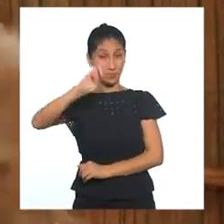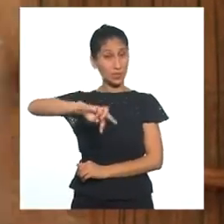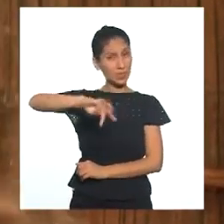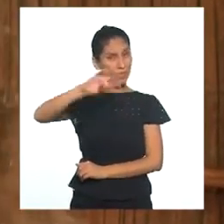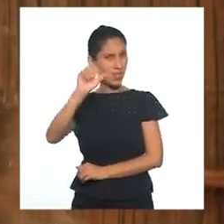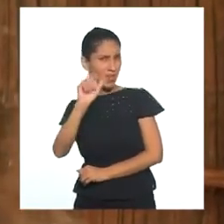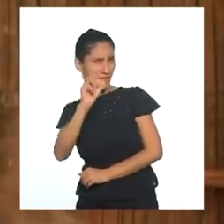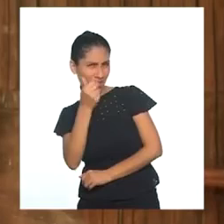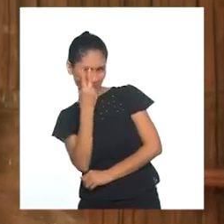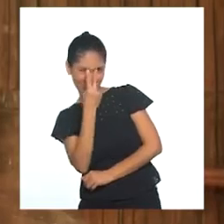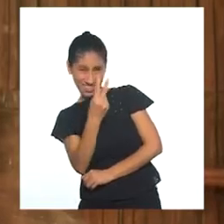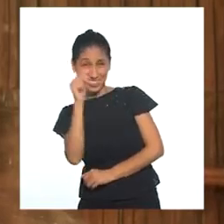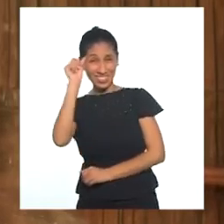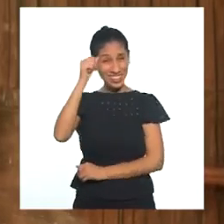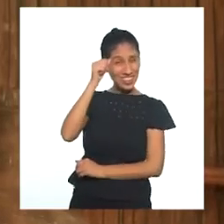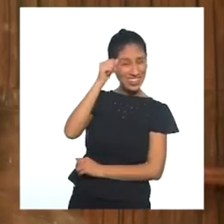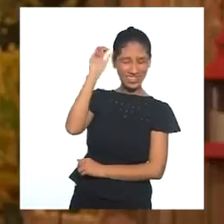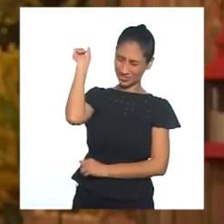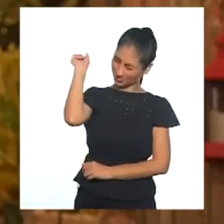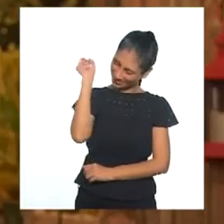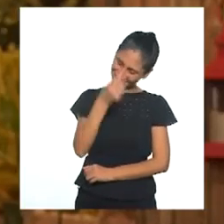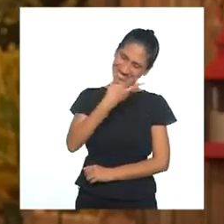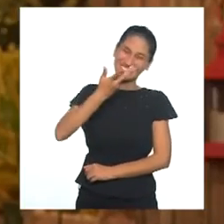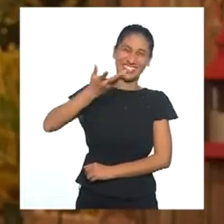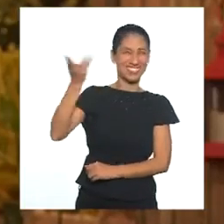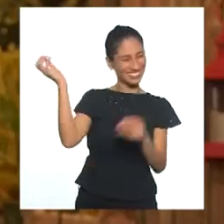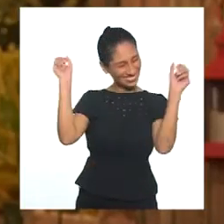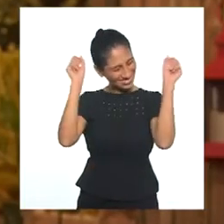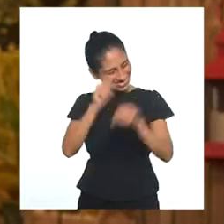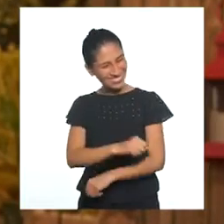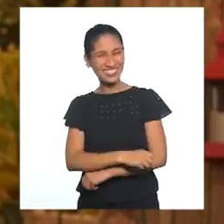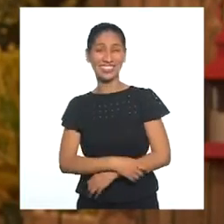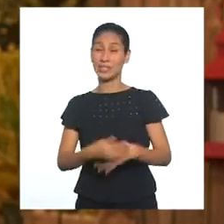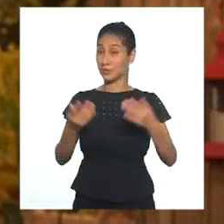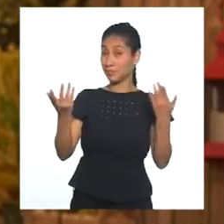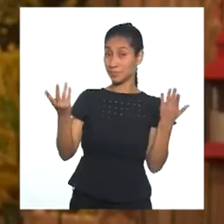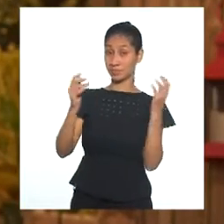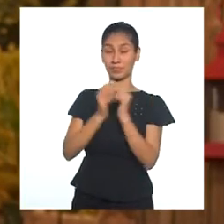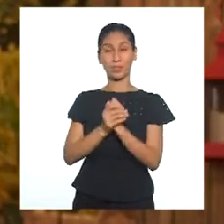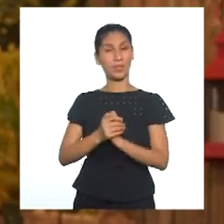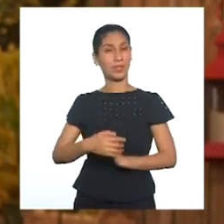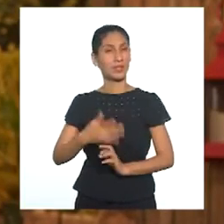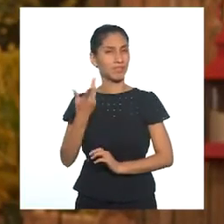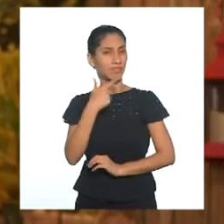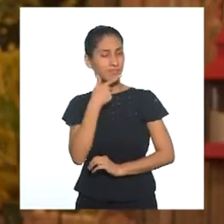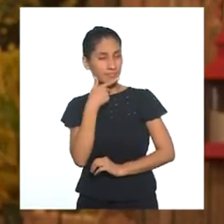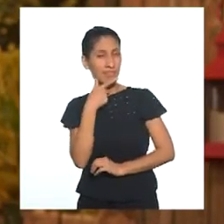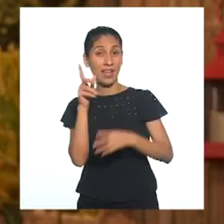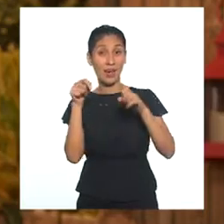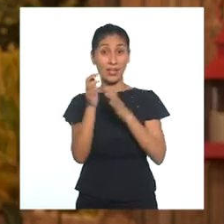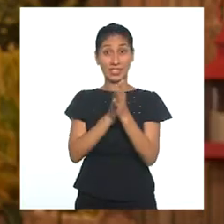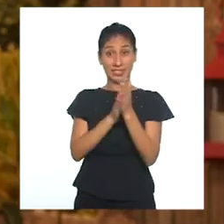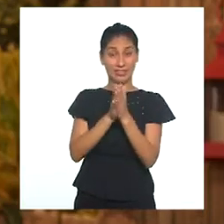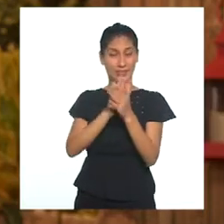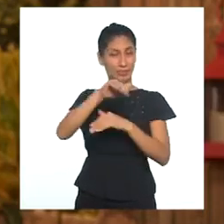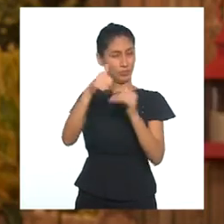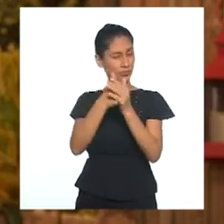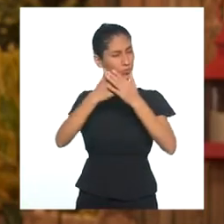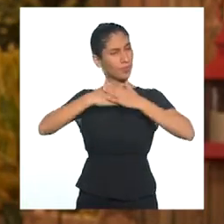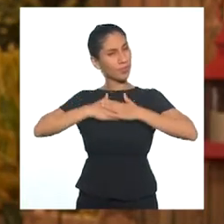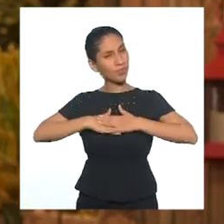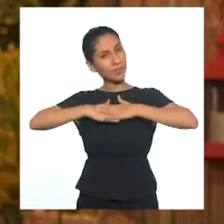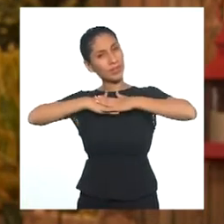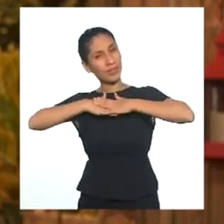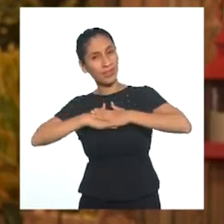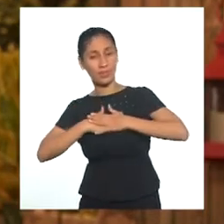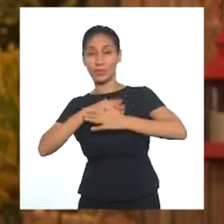compartir. ¿Te acuerdas, compañero? ¿Cómo olvidarme de eso? Bueno, la verdad es que espero que ahora sí puedan estar